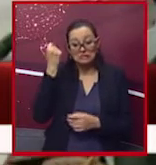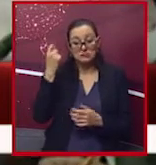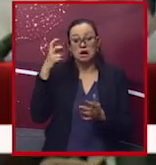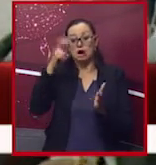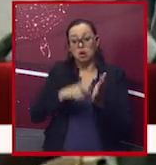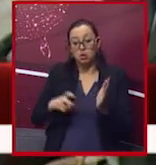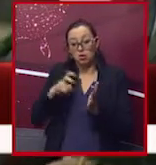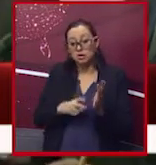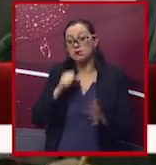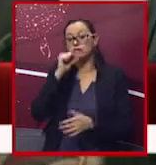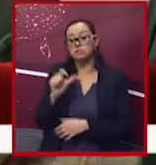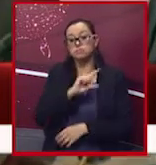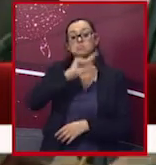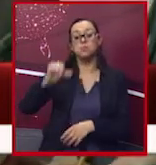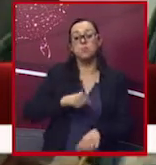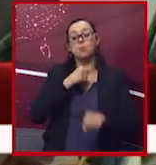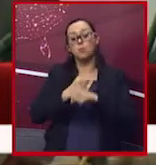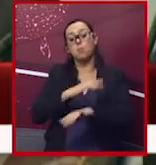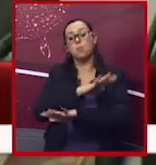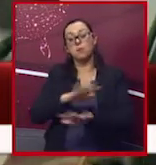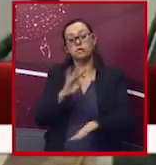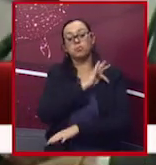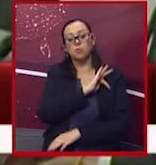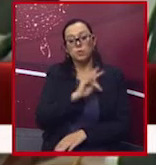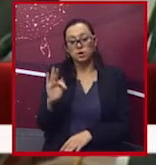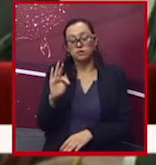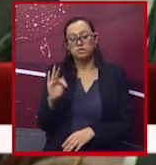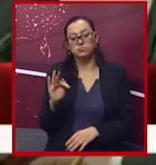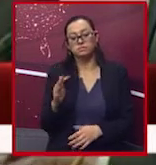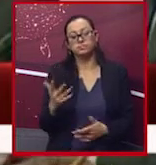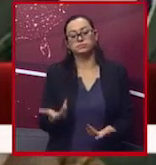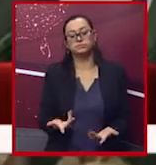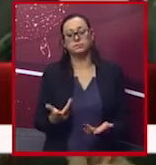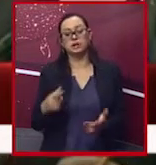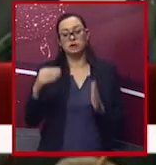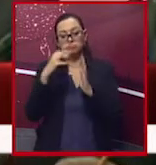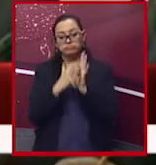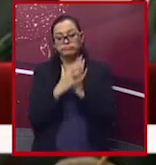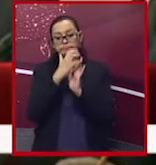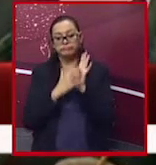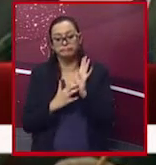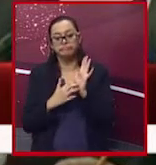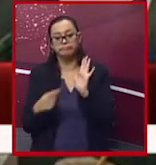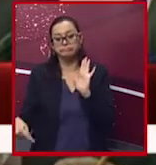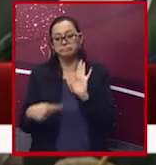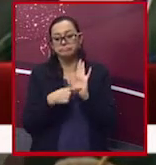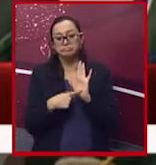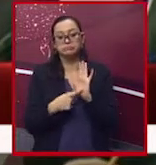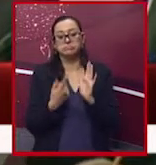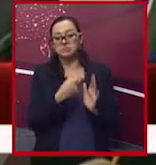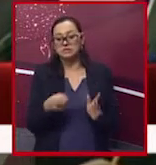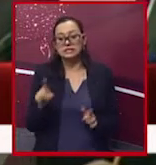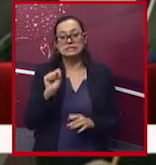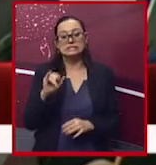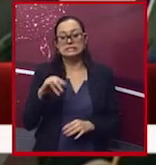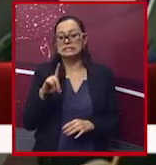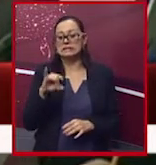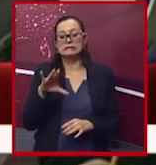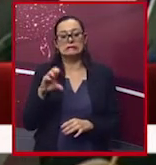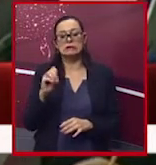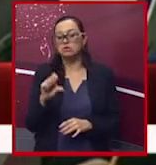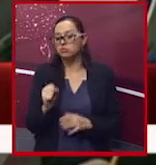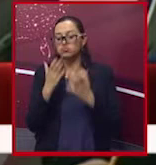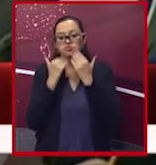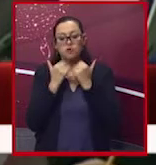tener algún impacto, y es que en la minuta no considera a los síndicos. Entonces, ¿esto